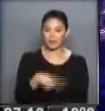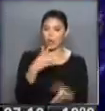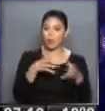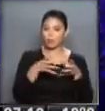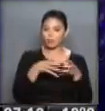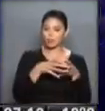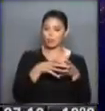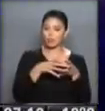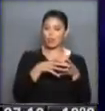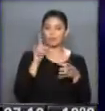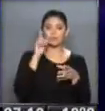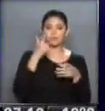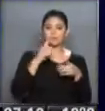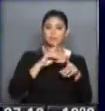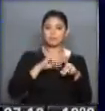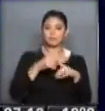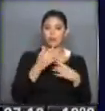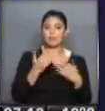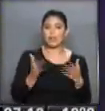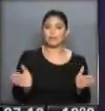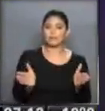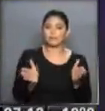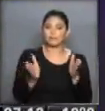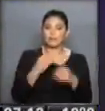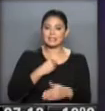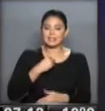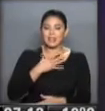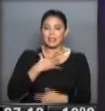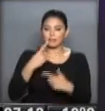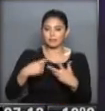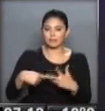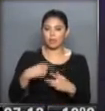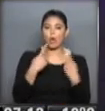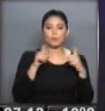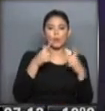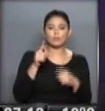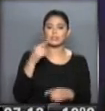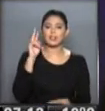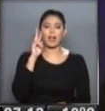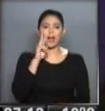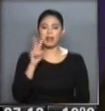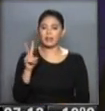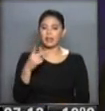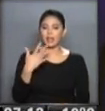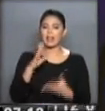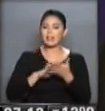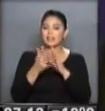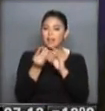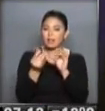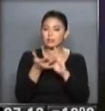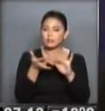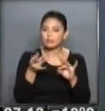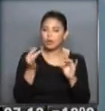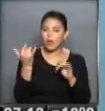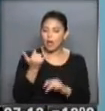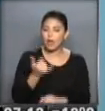que hace shows para estimular tus sentidos, porque van desde la música a lo que tiene que ver con el tacto, y porque además vos